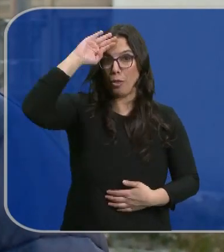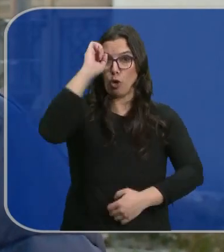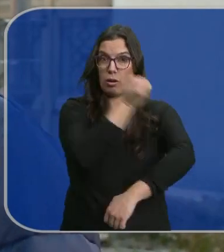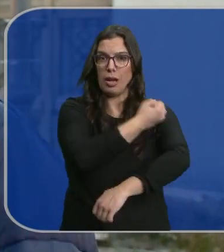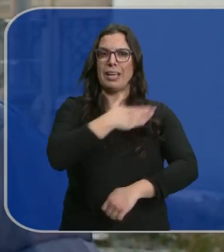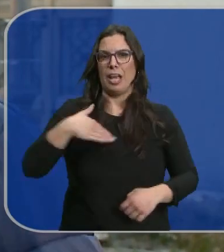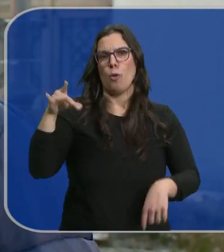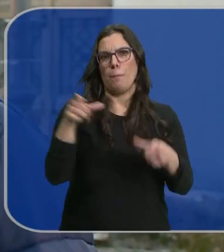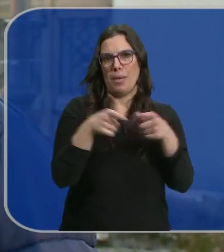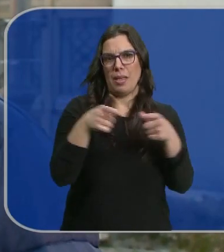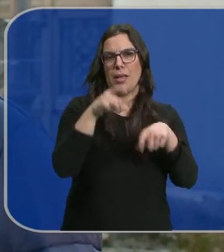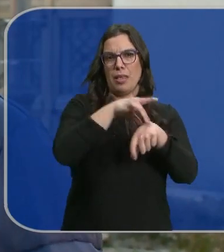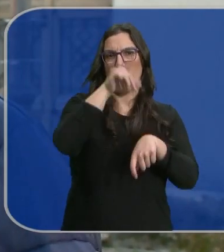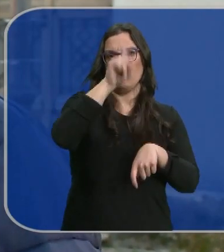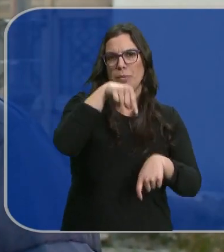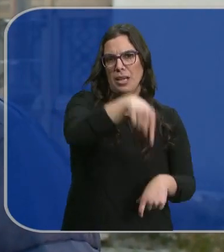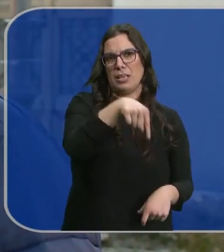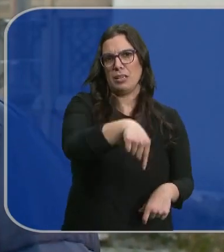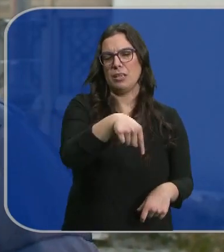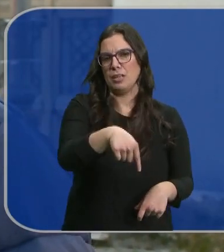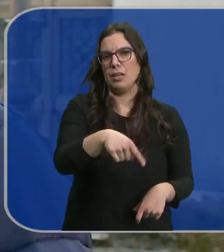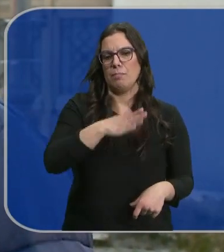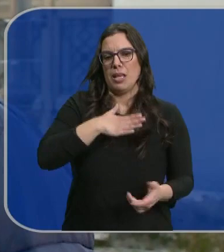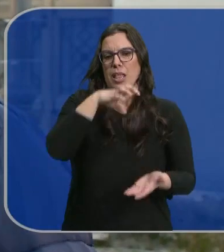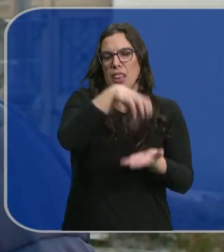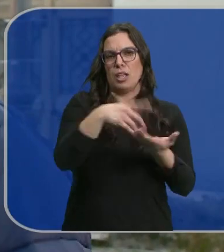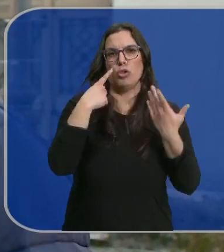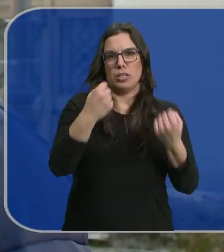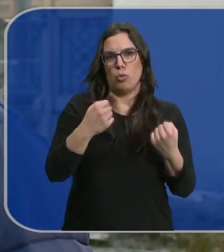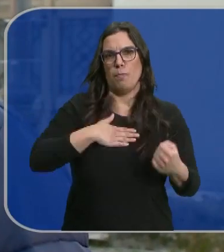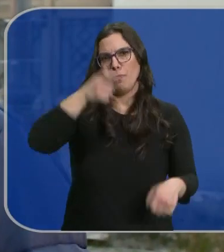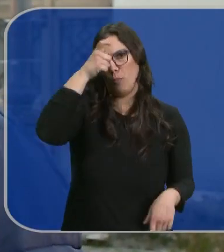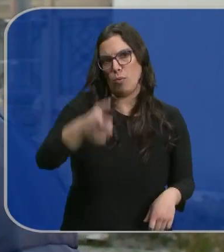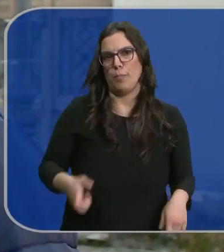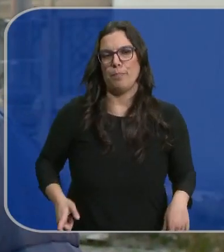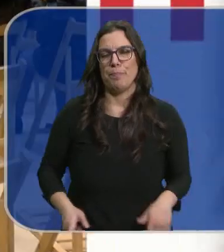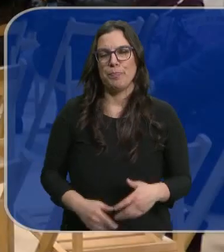y quiero la cartilla quiero tener la cartilla en el consultorio de Traspinedo.